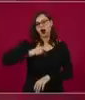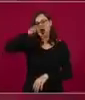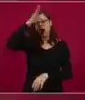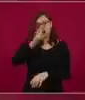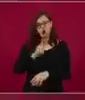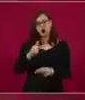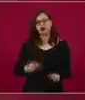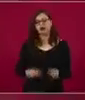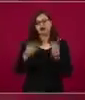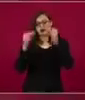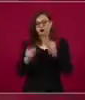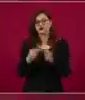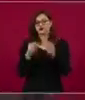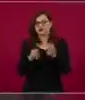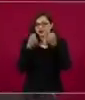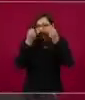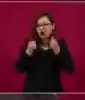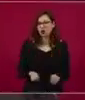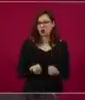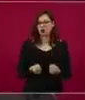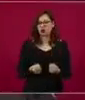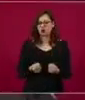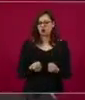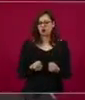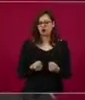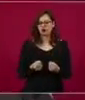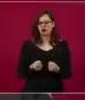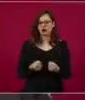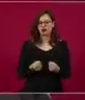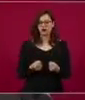porque está asegurado el mercado de lo que se produzca.